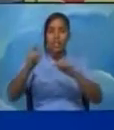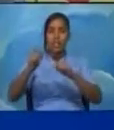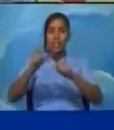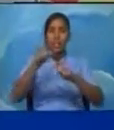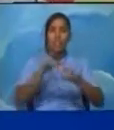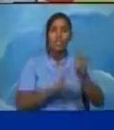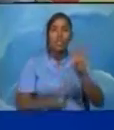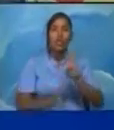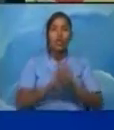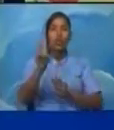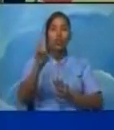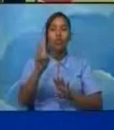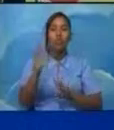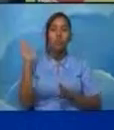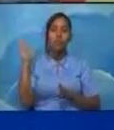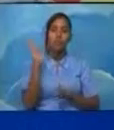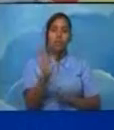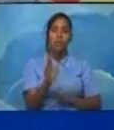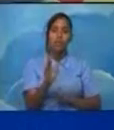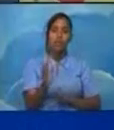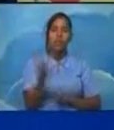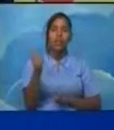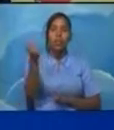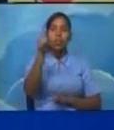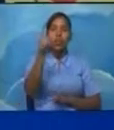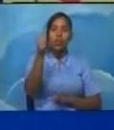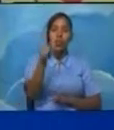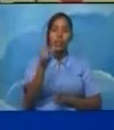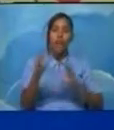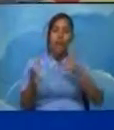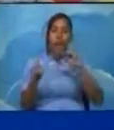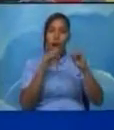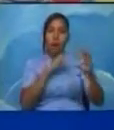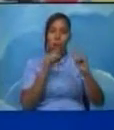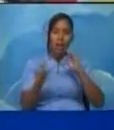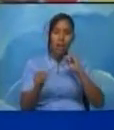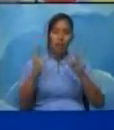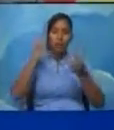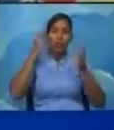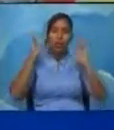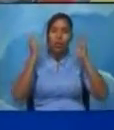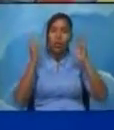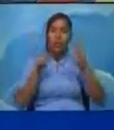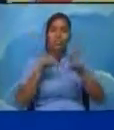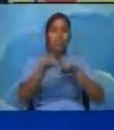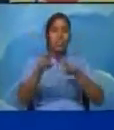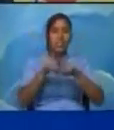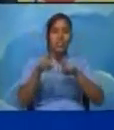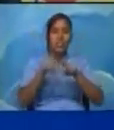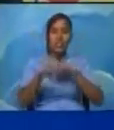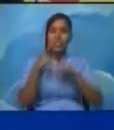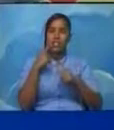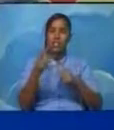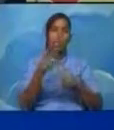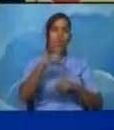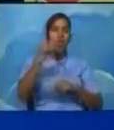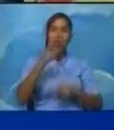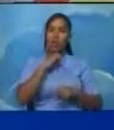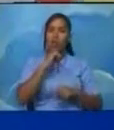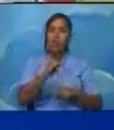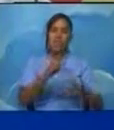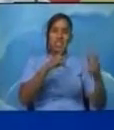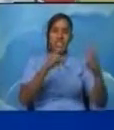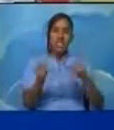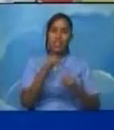los 12 vinieron 10 hablando disparate, parate, murmurando: no, esa tierra